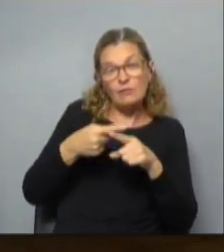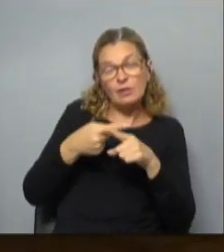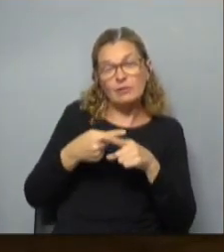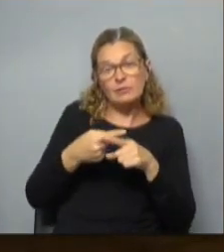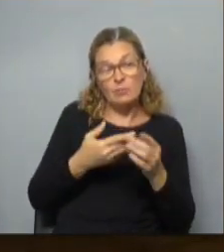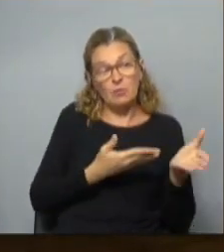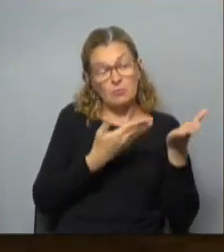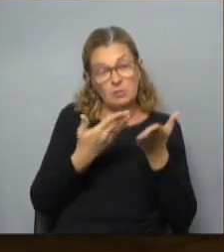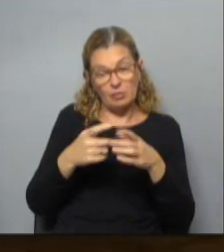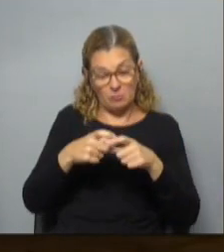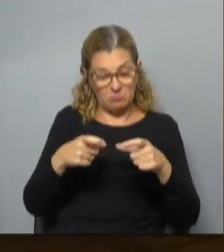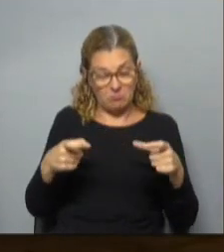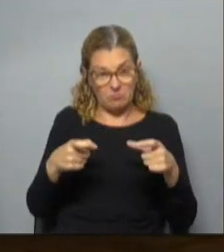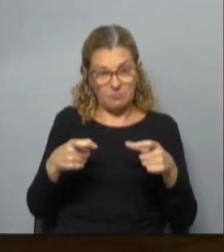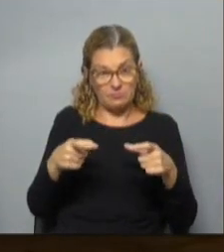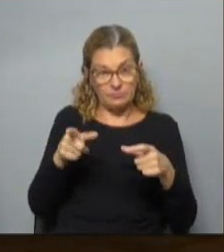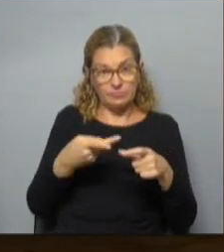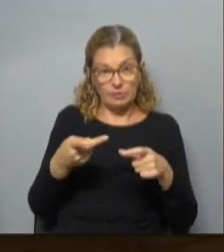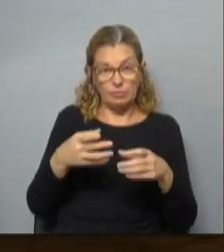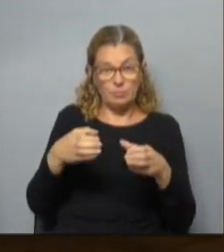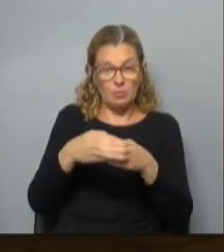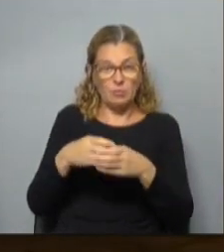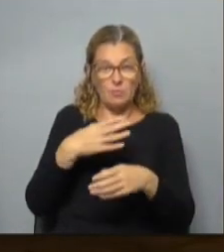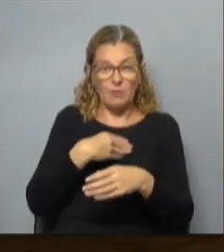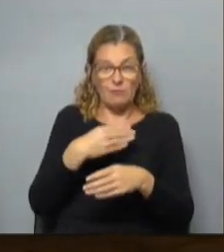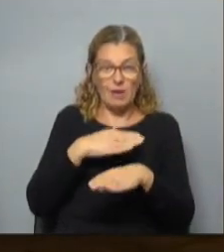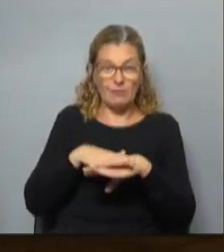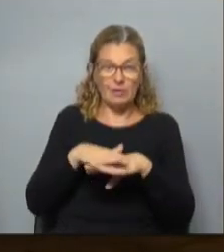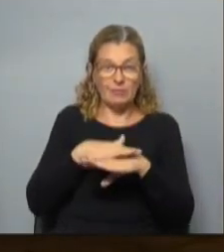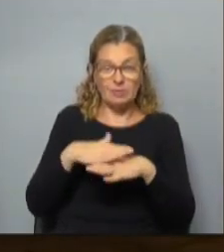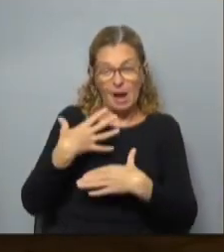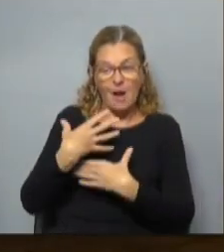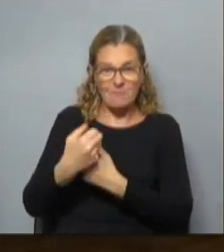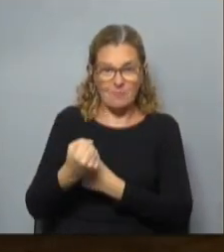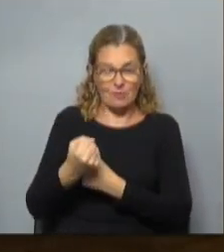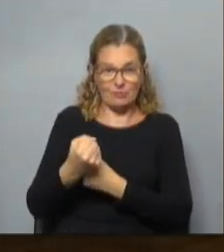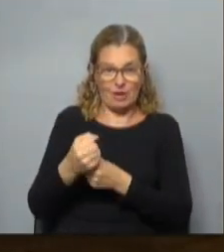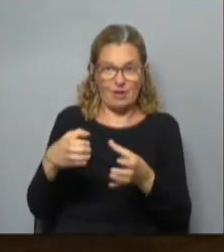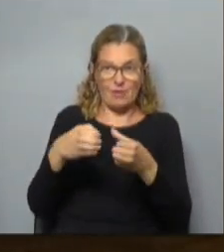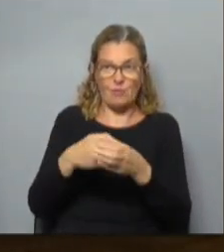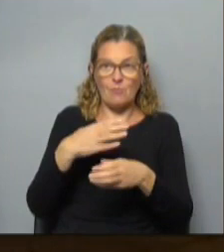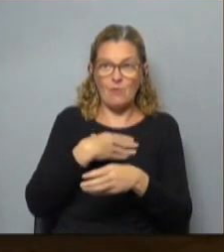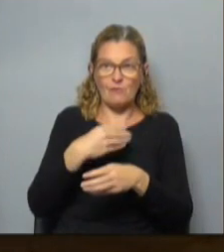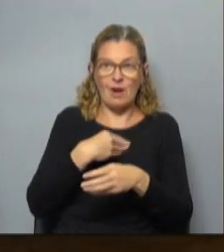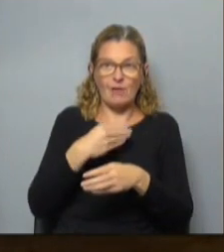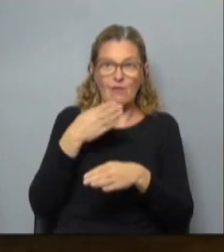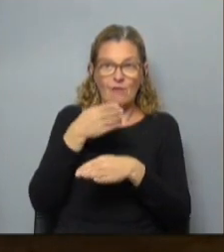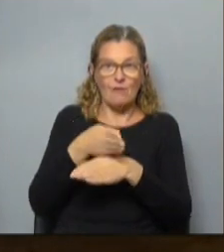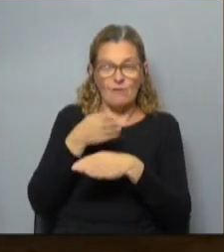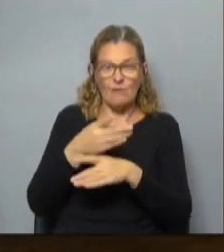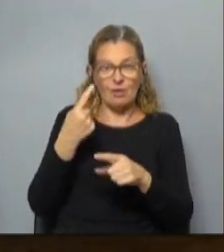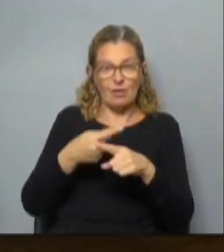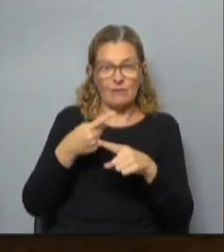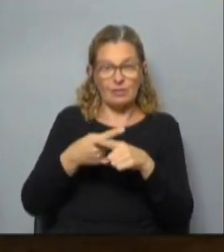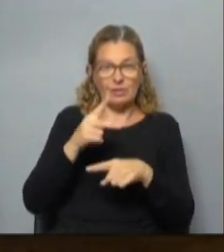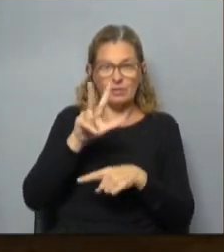hicieron por invitación y que estaban relacionadas al partido nacional básicamente militantes del partido nacional que concurrieron a esta fiesta